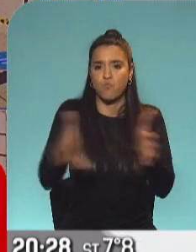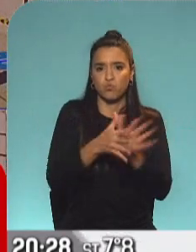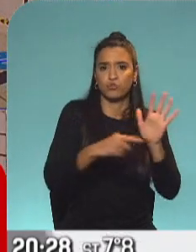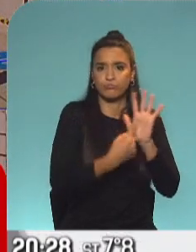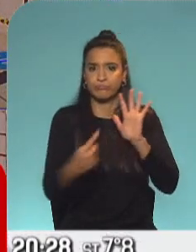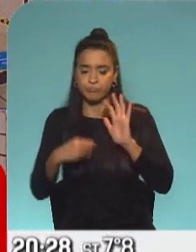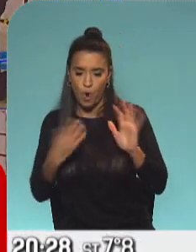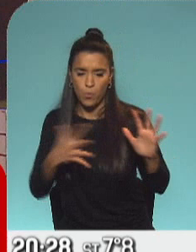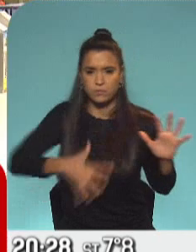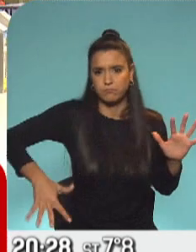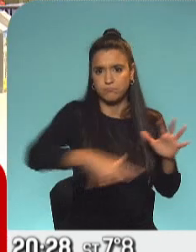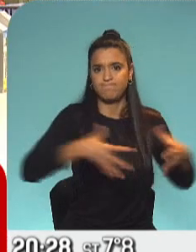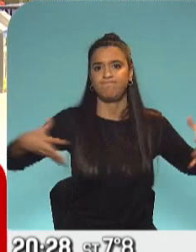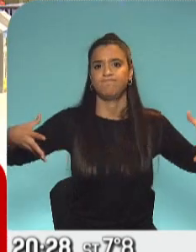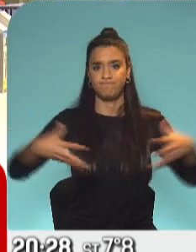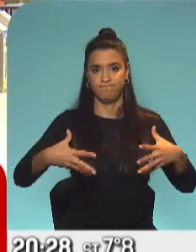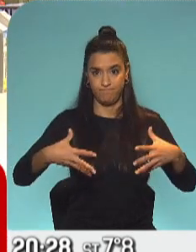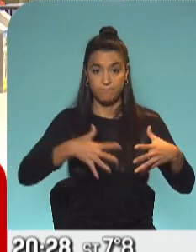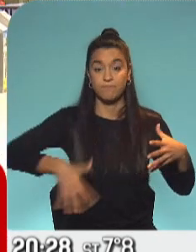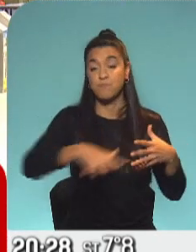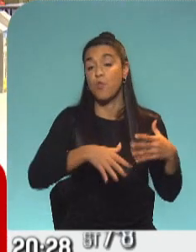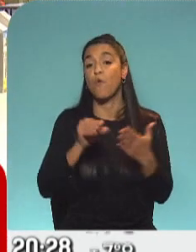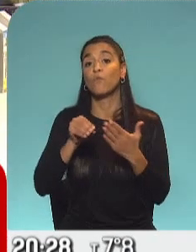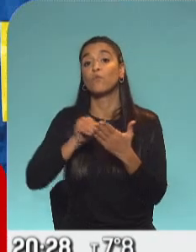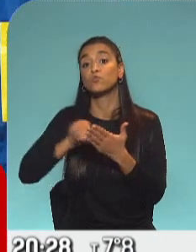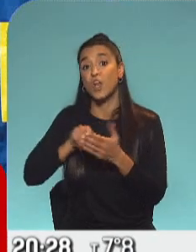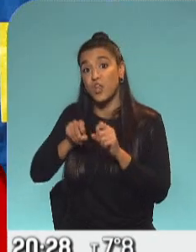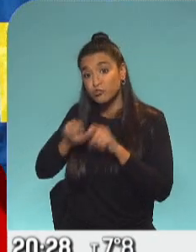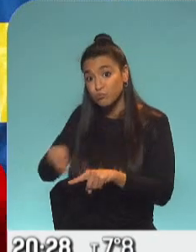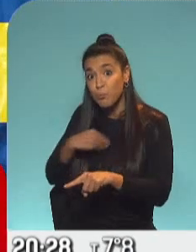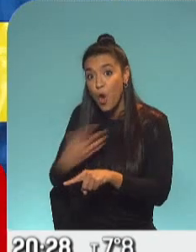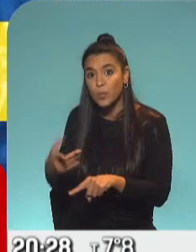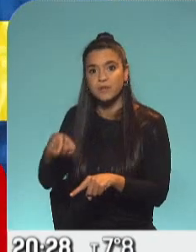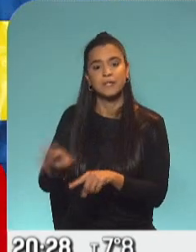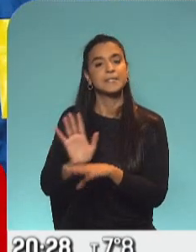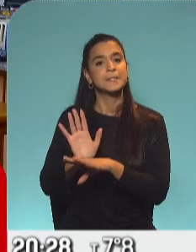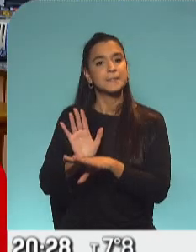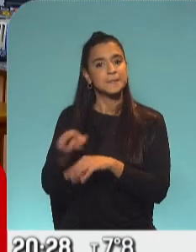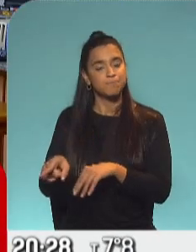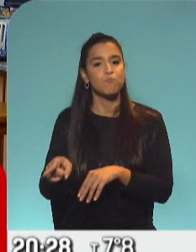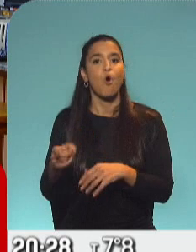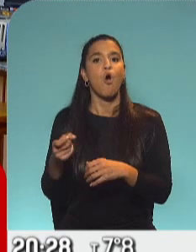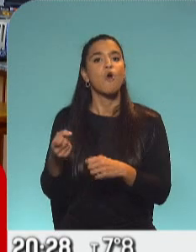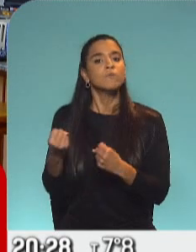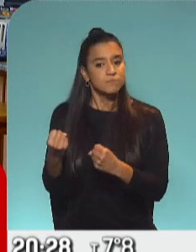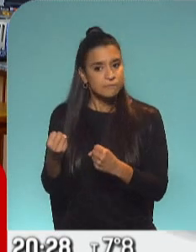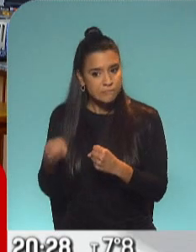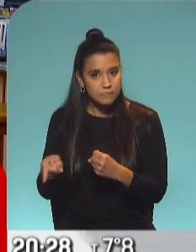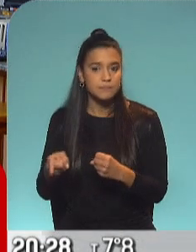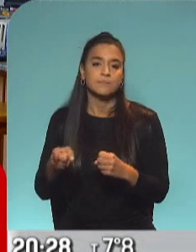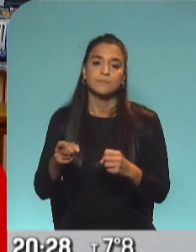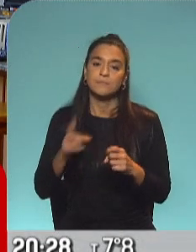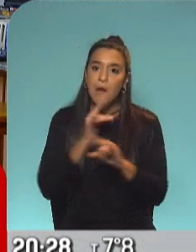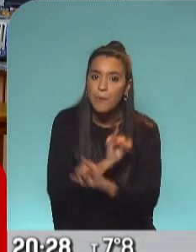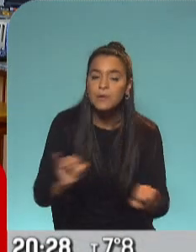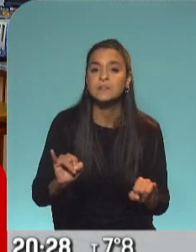epidemiológica, lo tenemos que acordar así. Bueno, los funcionarios de la provincia de repente se escucha como levantar un poco más el tono y advertir, y en